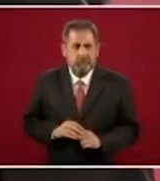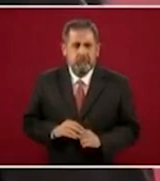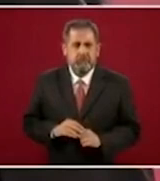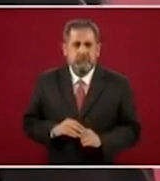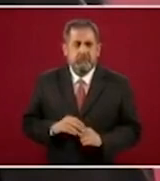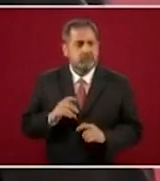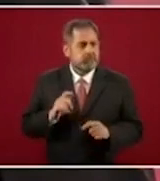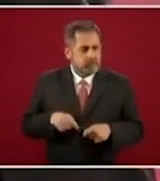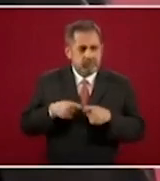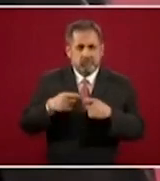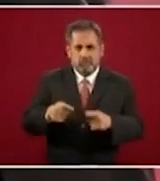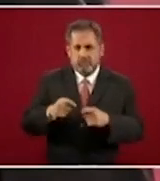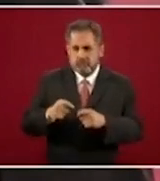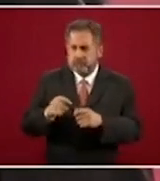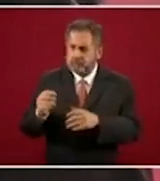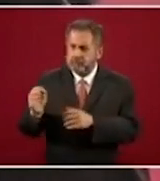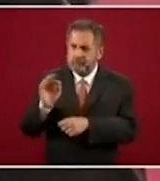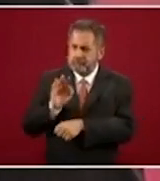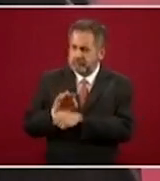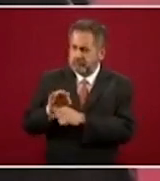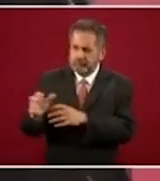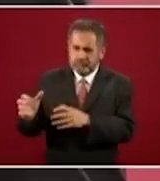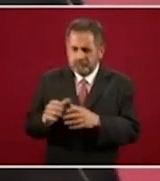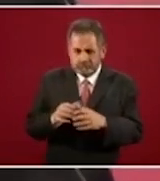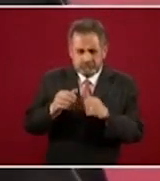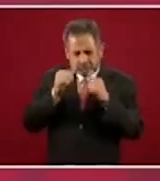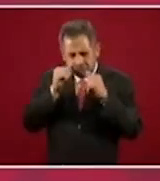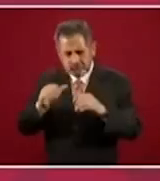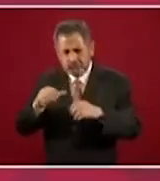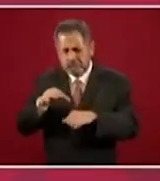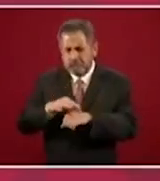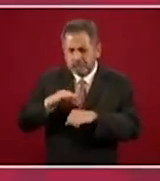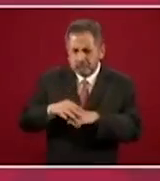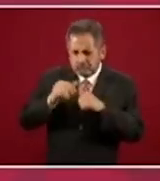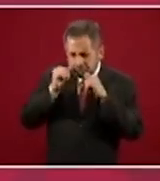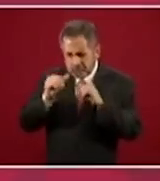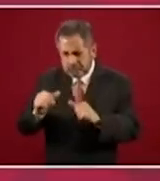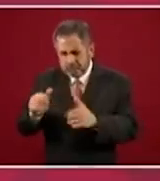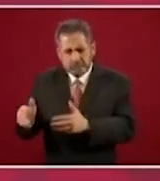se les ha dado refugio social les ha dado atención médica